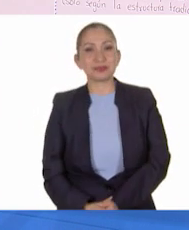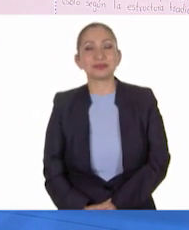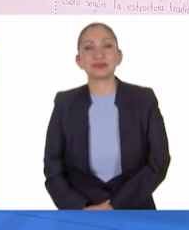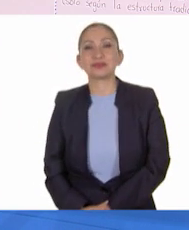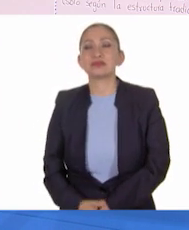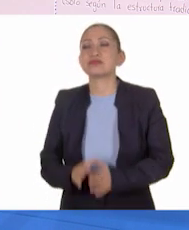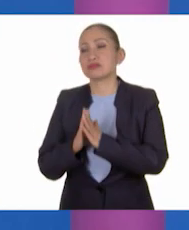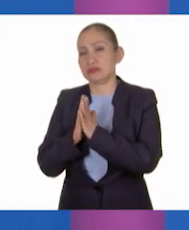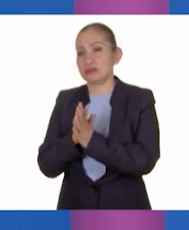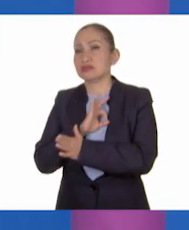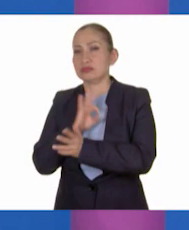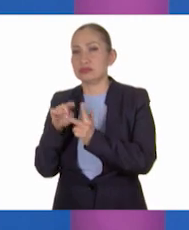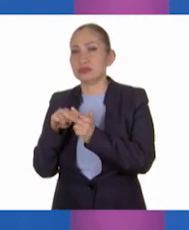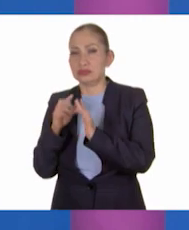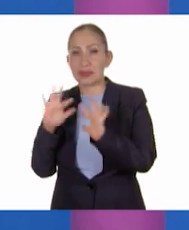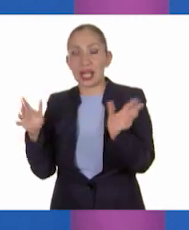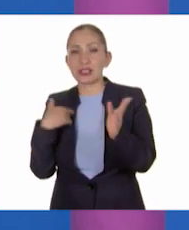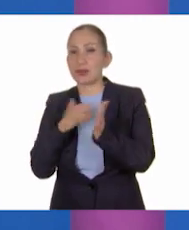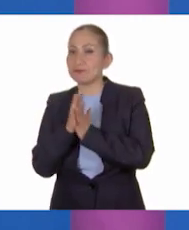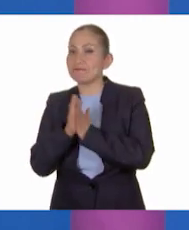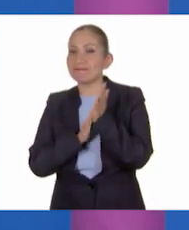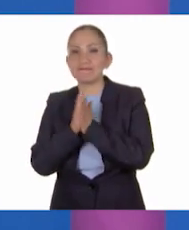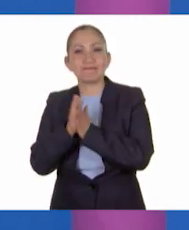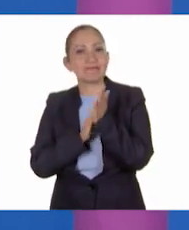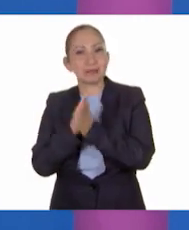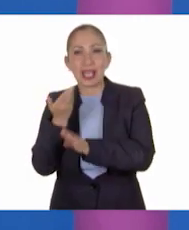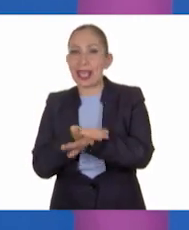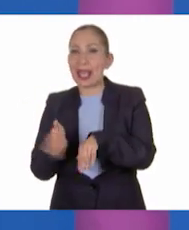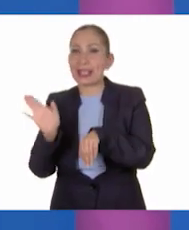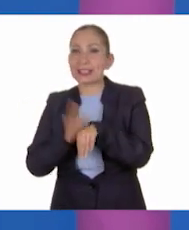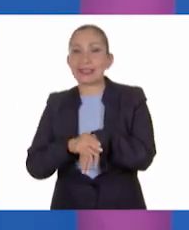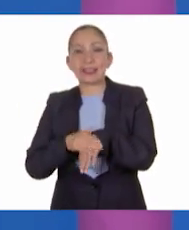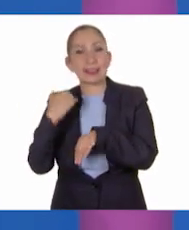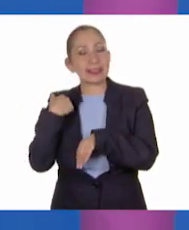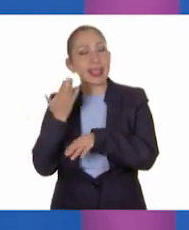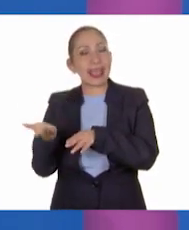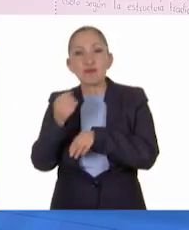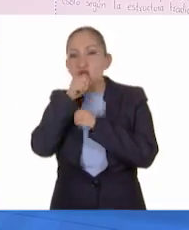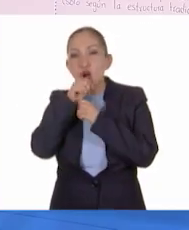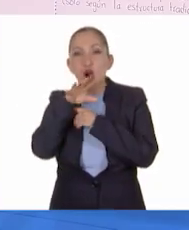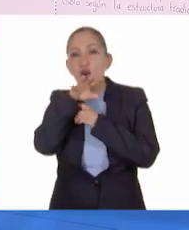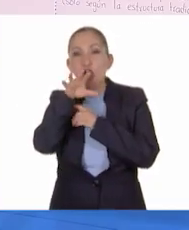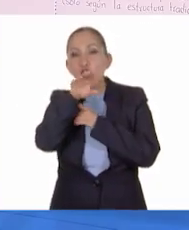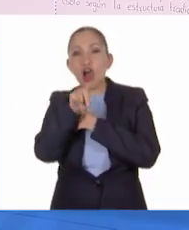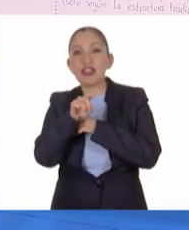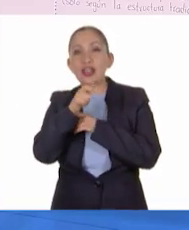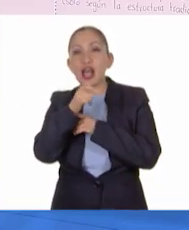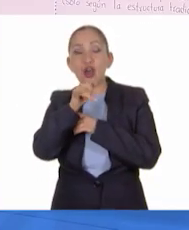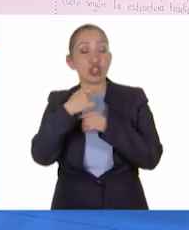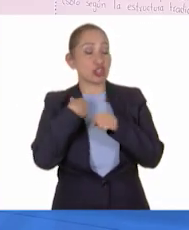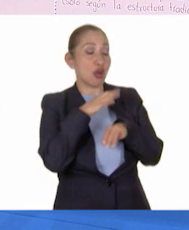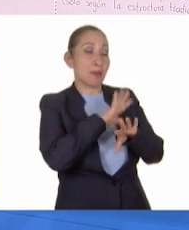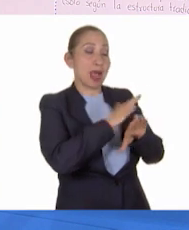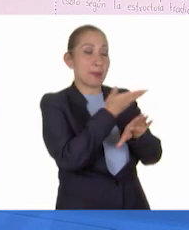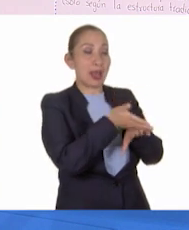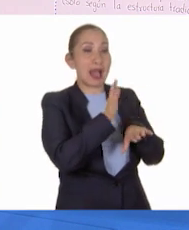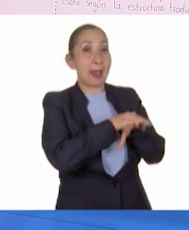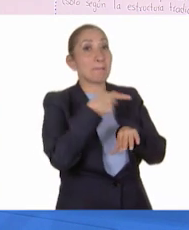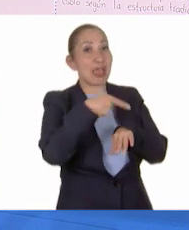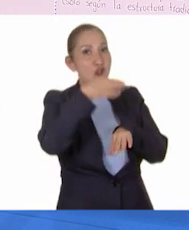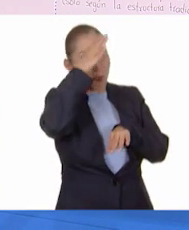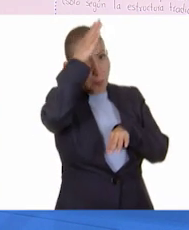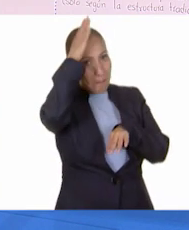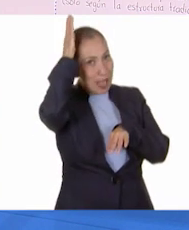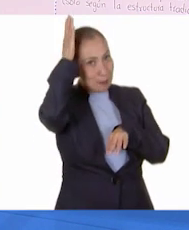Ay, pues por favor, podemos comenzar ya. Yo ya estoy más puesta que un calcetín de dragón. Y yo estoy más puesta que un calcetín, pero de